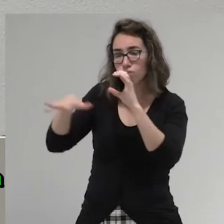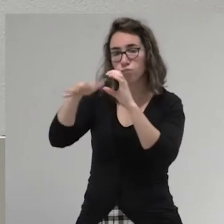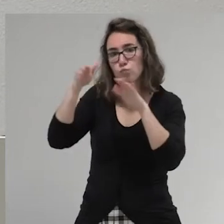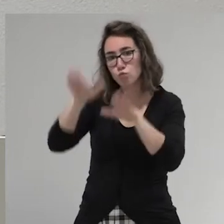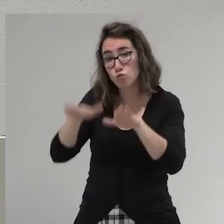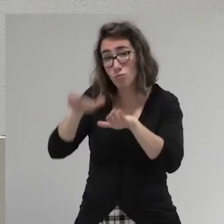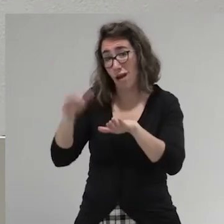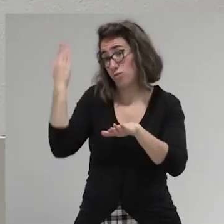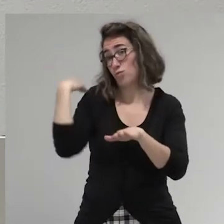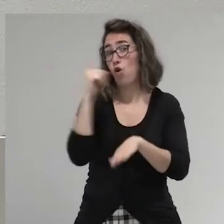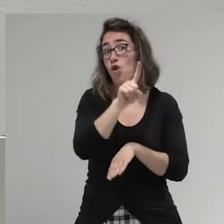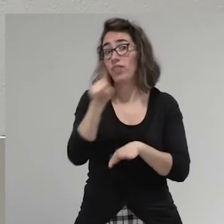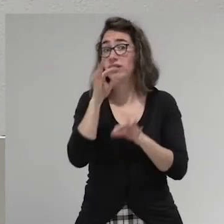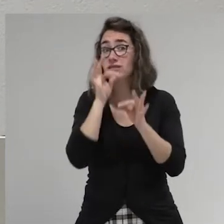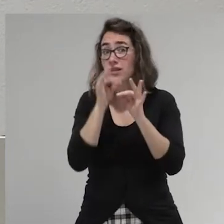11S.